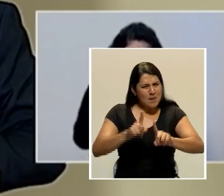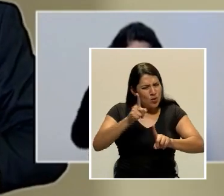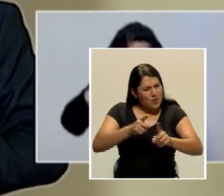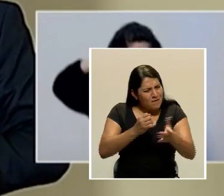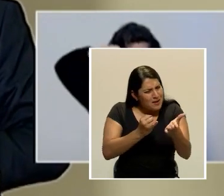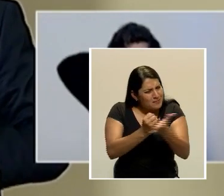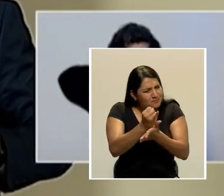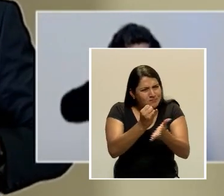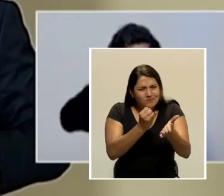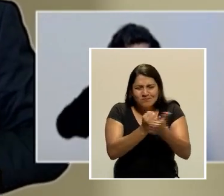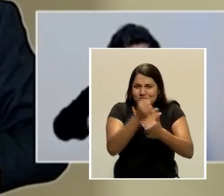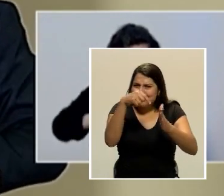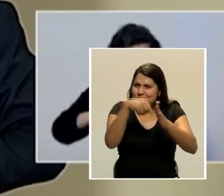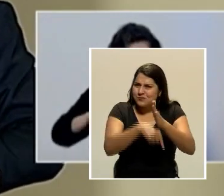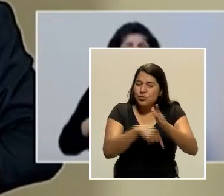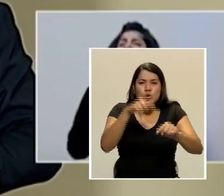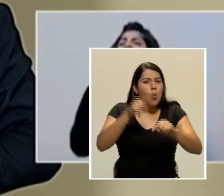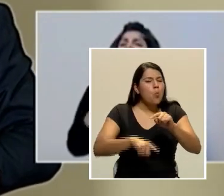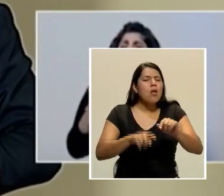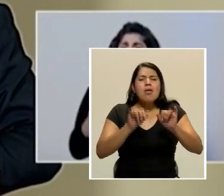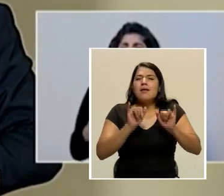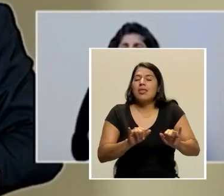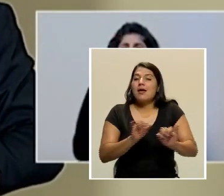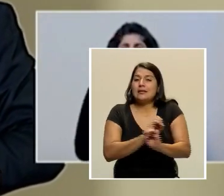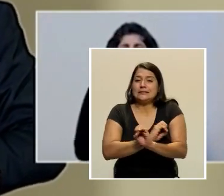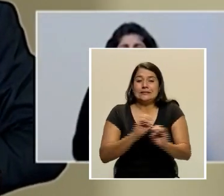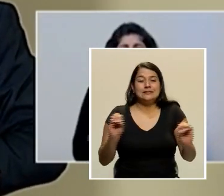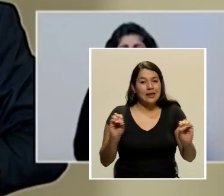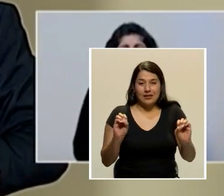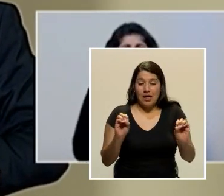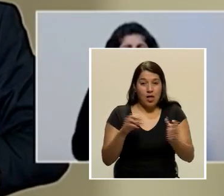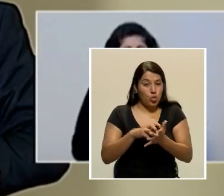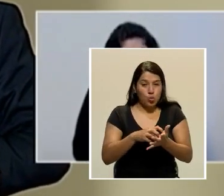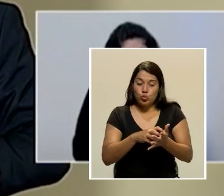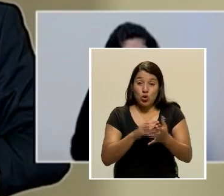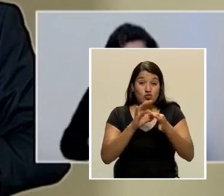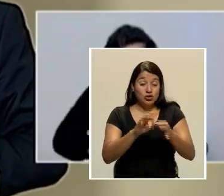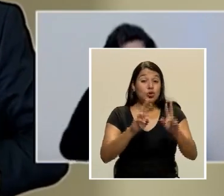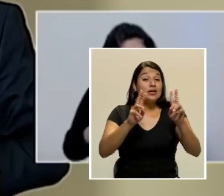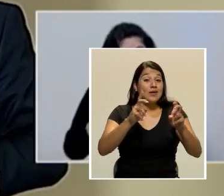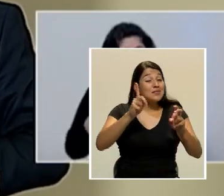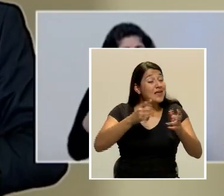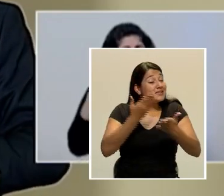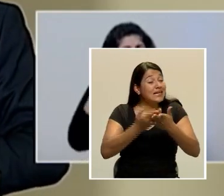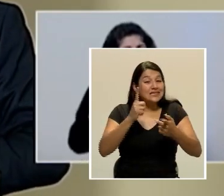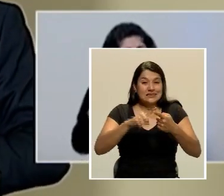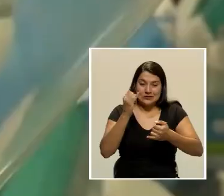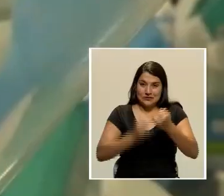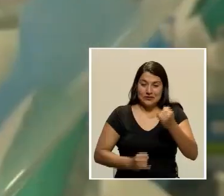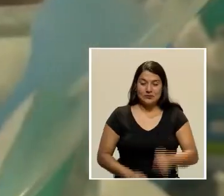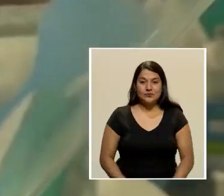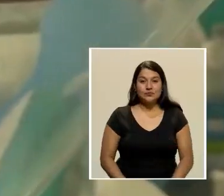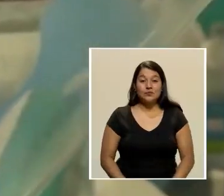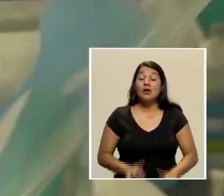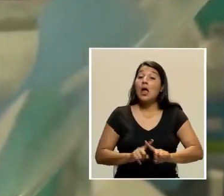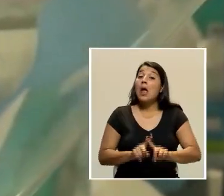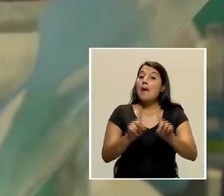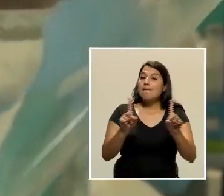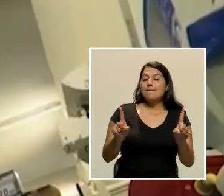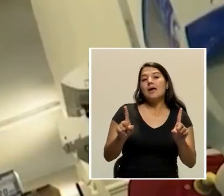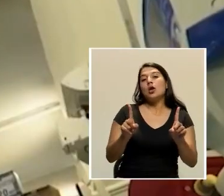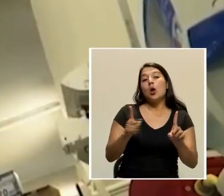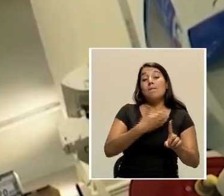había indagado hasta ese momento y está, creo que tanto con la Junta Directiva como él, a la espera de el trabajo que está haciendo la auditoría interna en